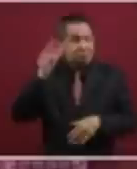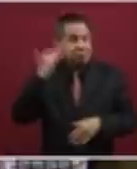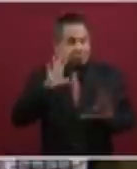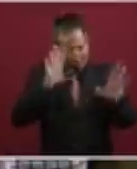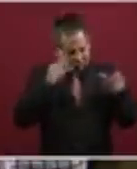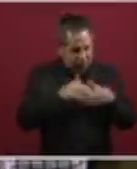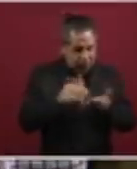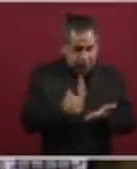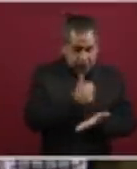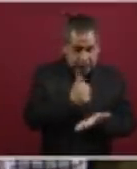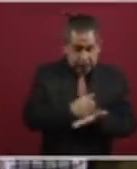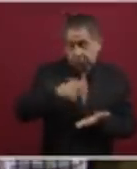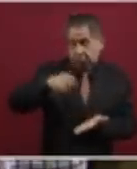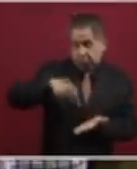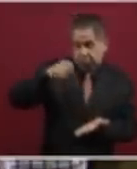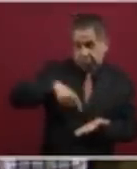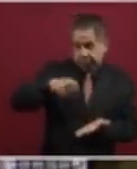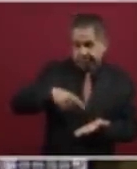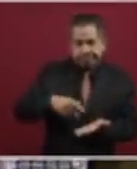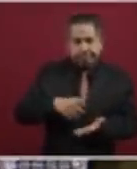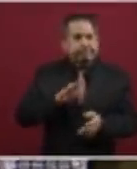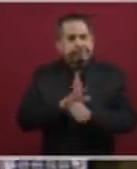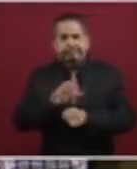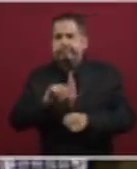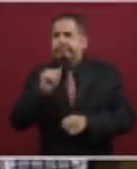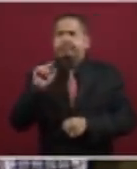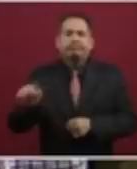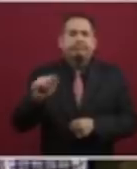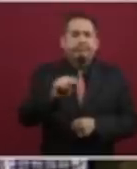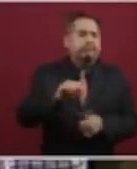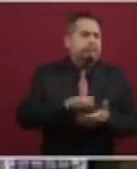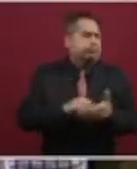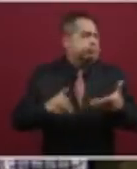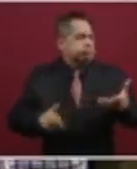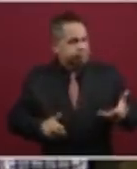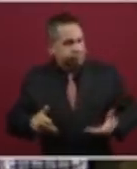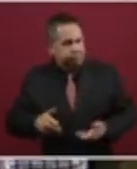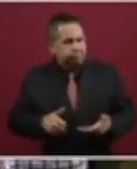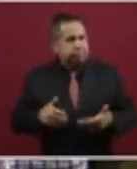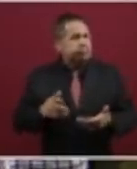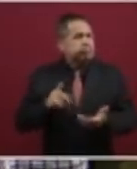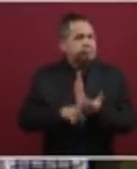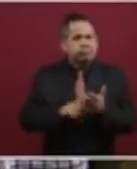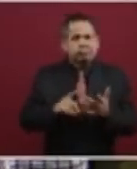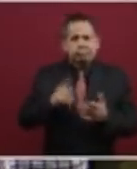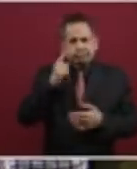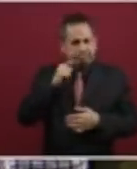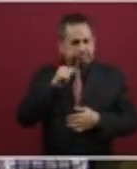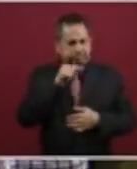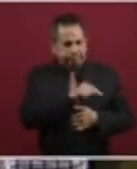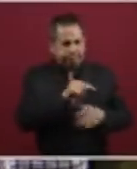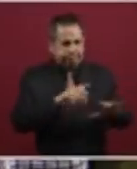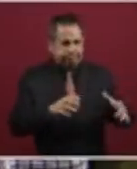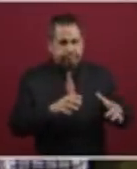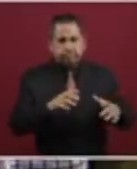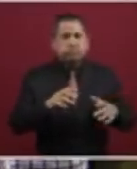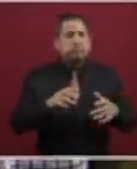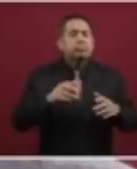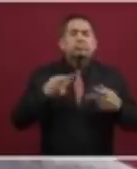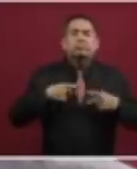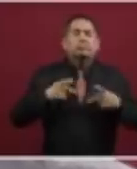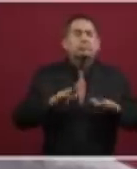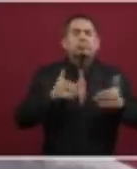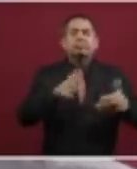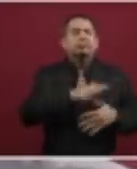en la ciudad. Hay muchas obras, por ejemplo, de teatro que se hacen para esos teatros o los teatros públicos de la Ciudad